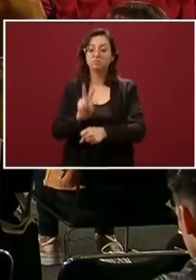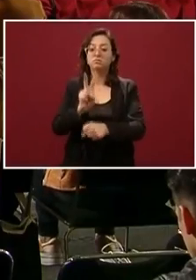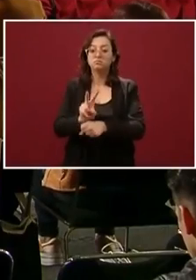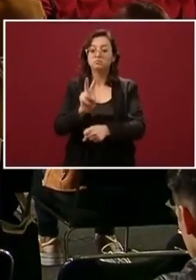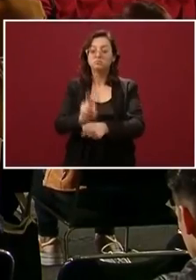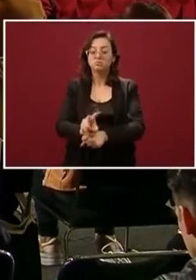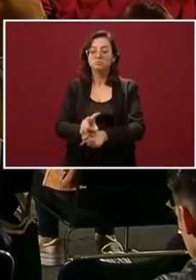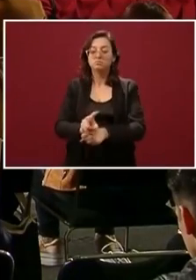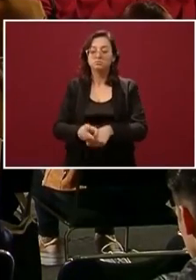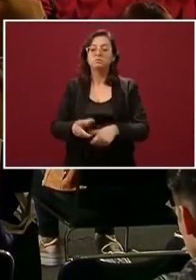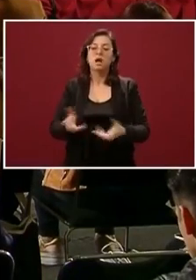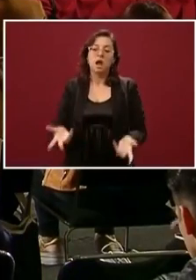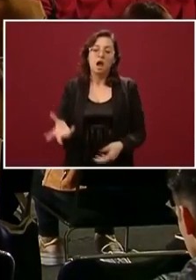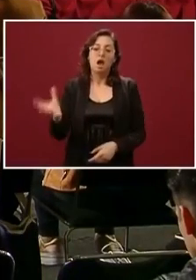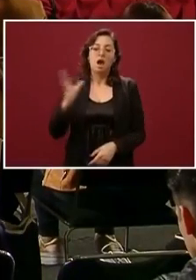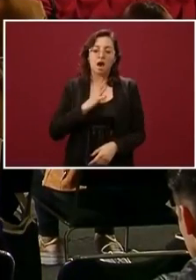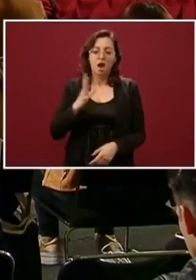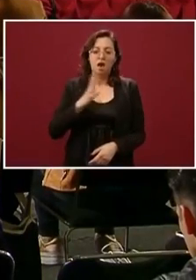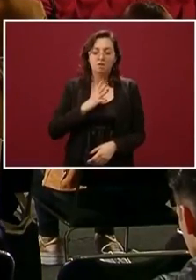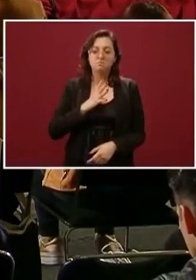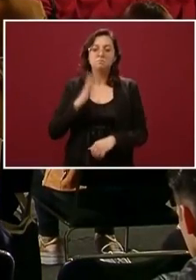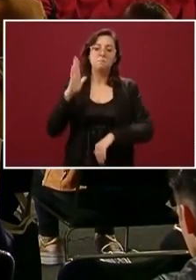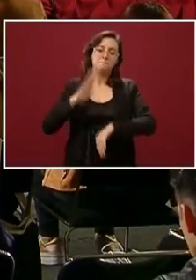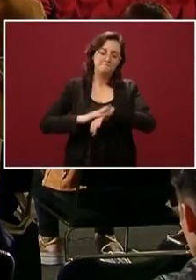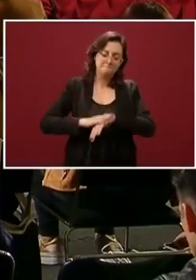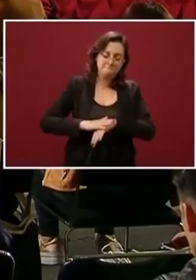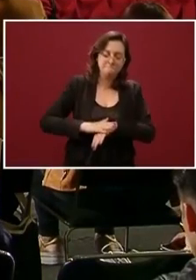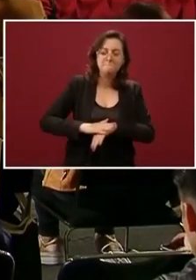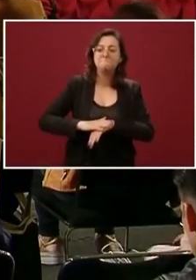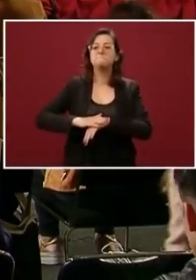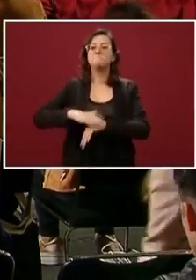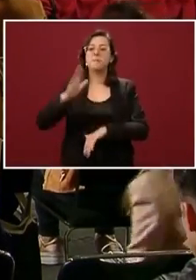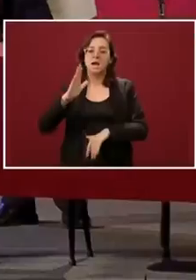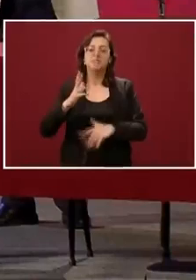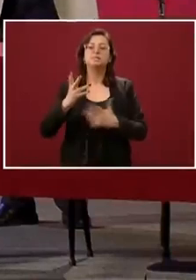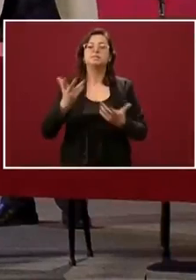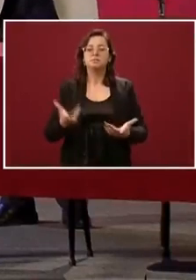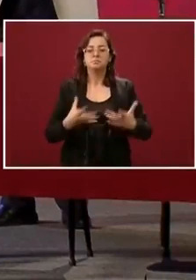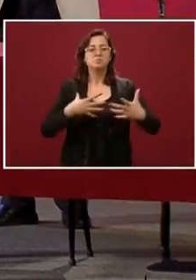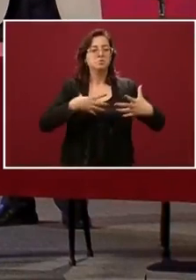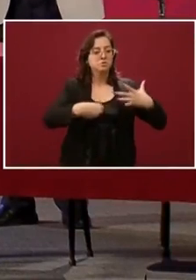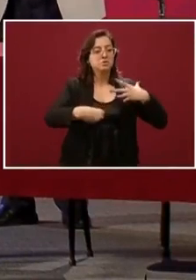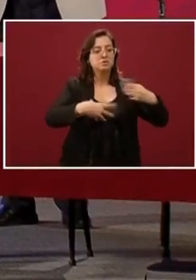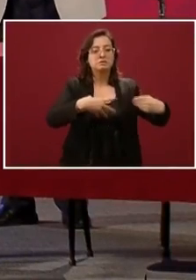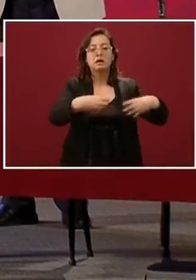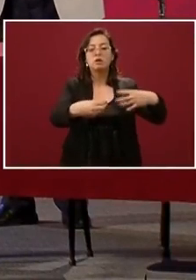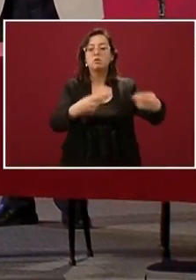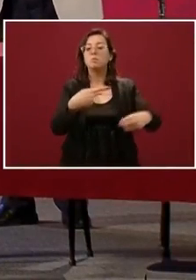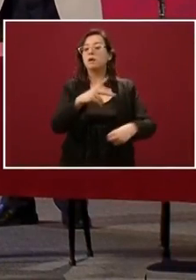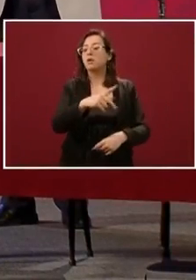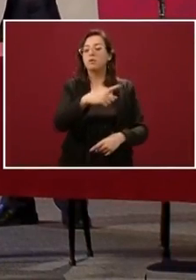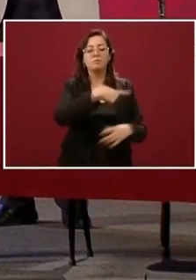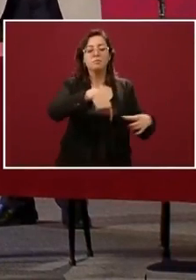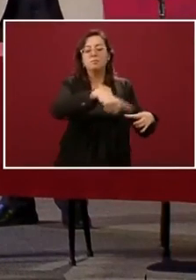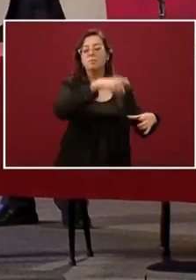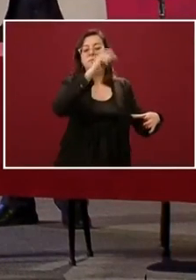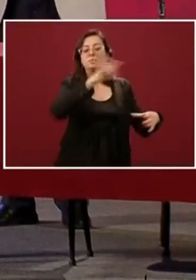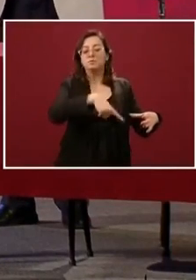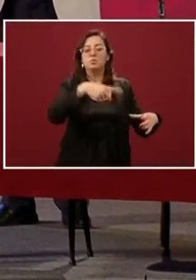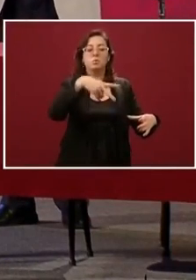empezamos a encontrar más y más casos asociados a importación, y es precisamente lo que sucede en la fase